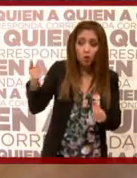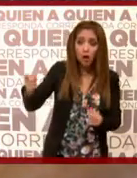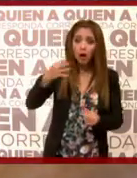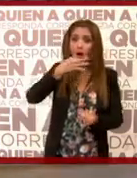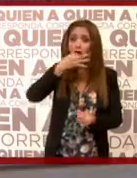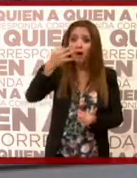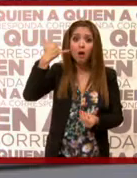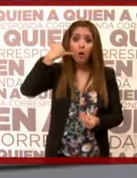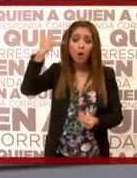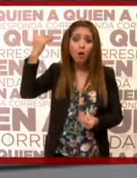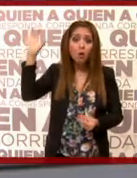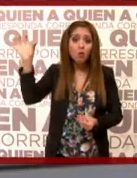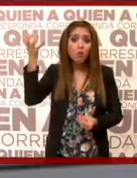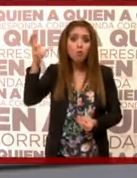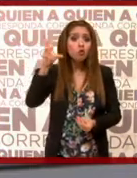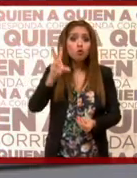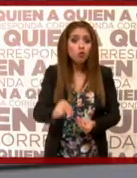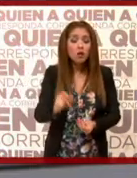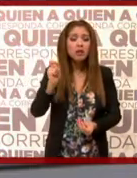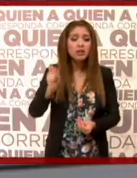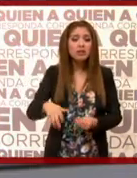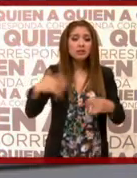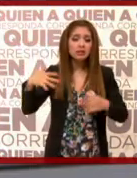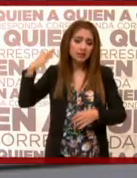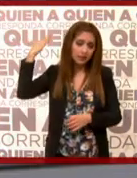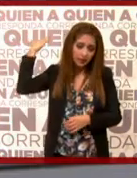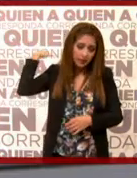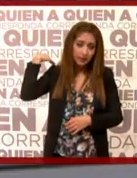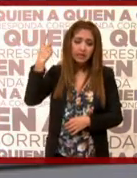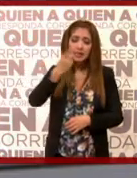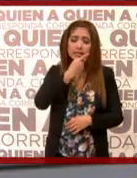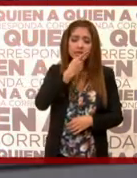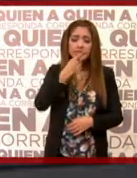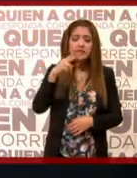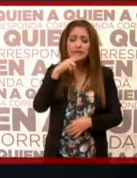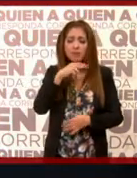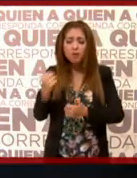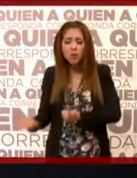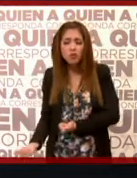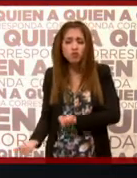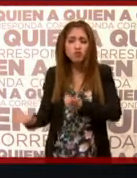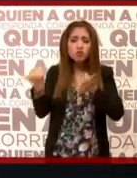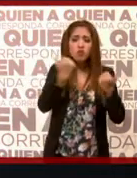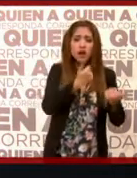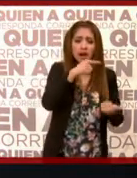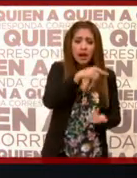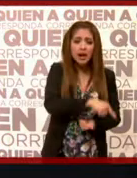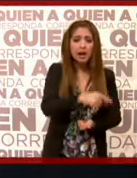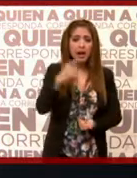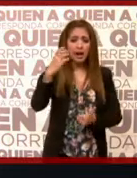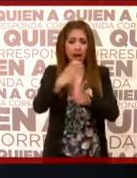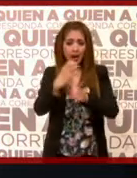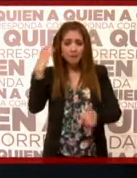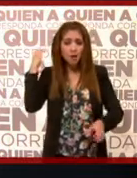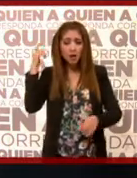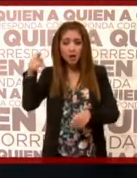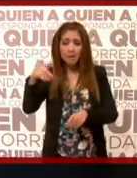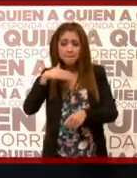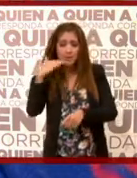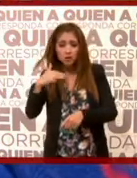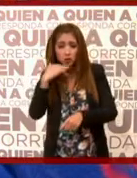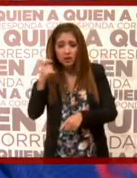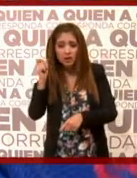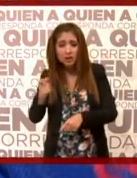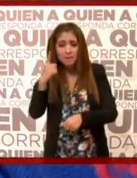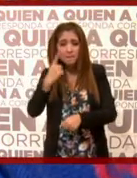una ambulancia. Con una terrible fractura en la columna, lo subieron al camión y entre la basura se lo llevaron. Primero al tiradero